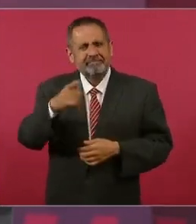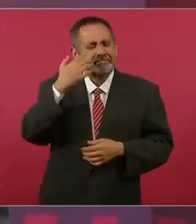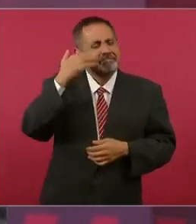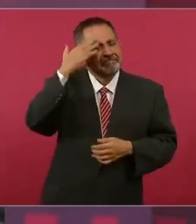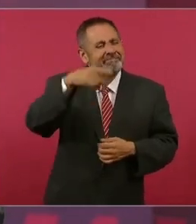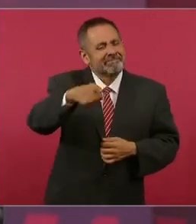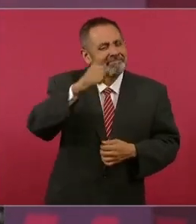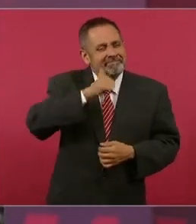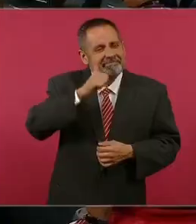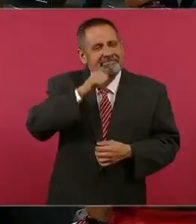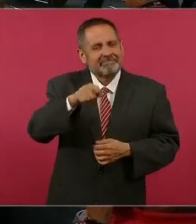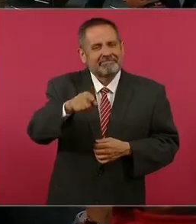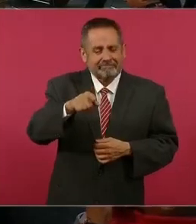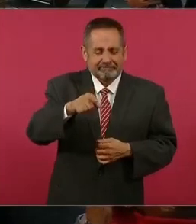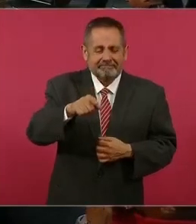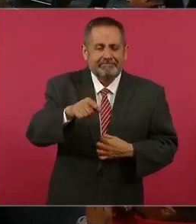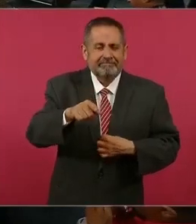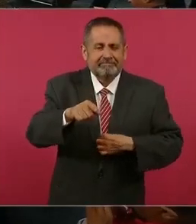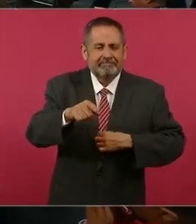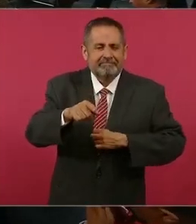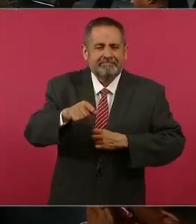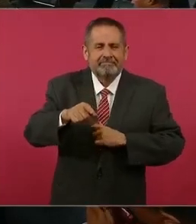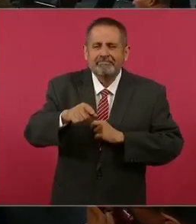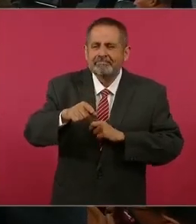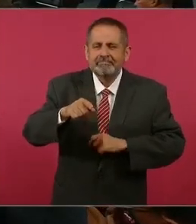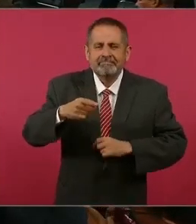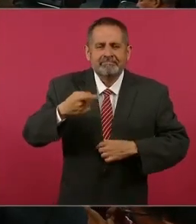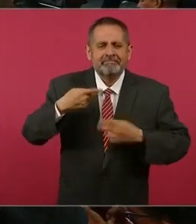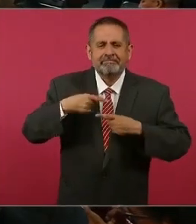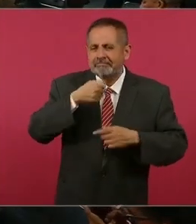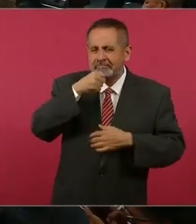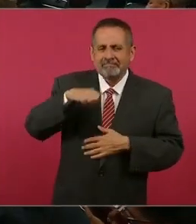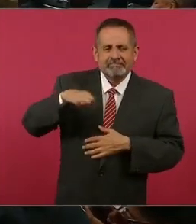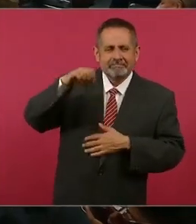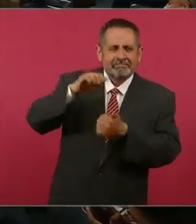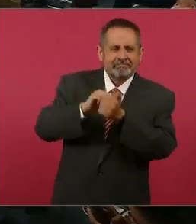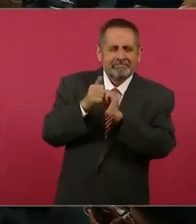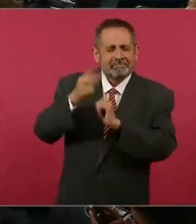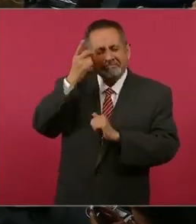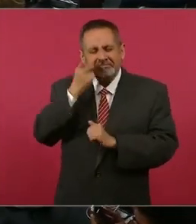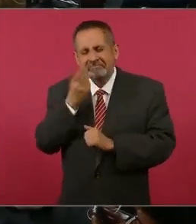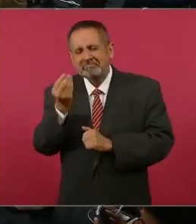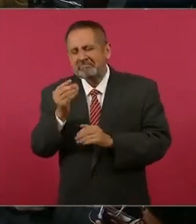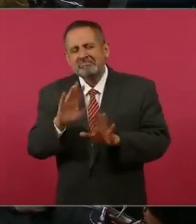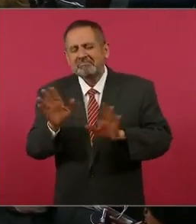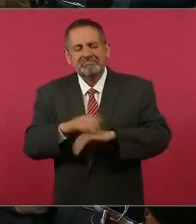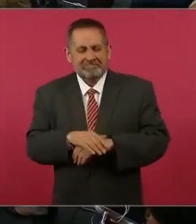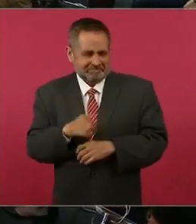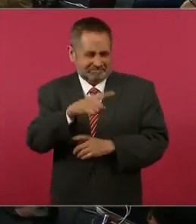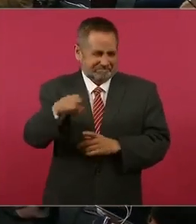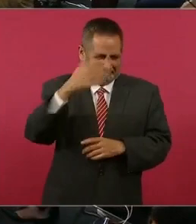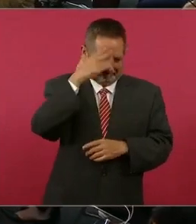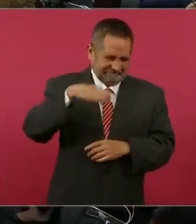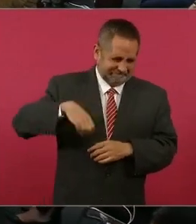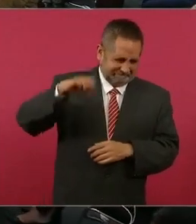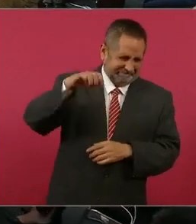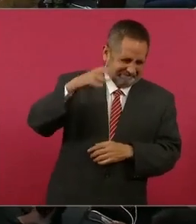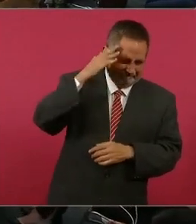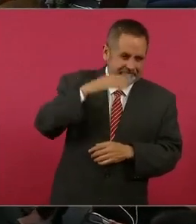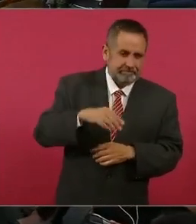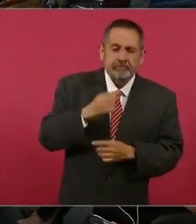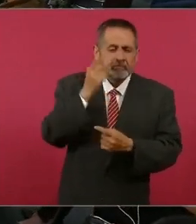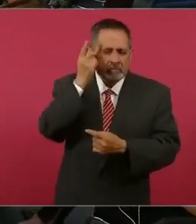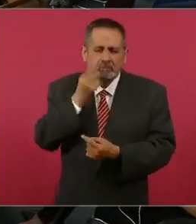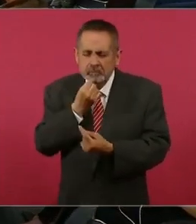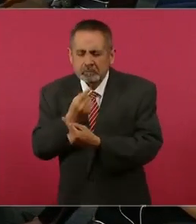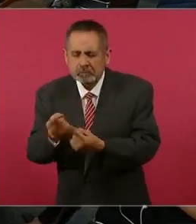cuando uno va creciendo, ¿no? Ya no hace falta dormir tanto. Los que duermen más son los